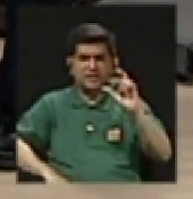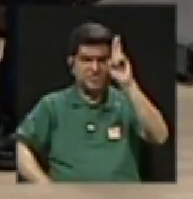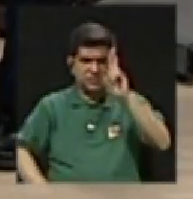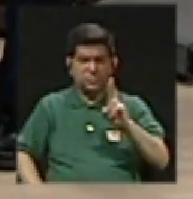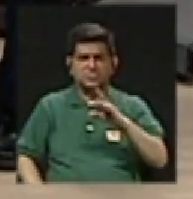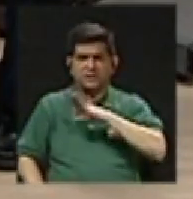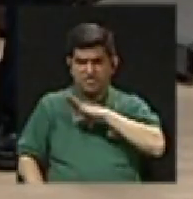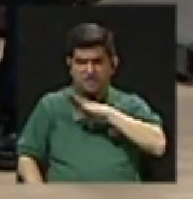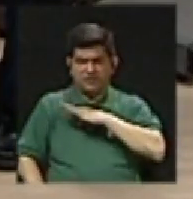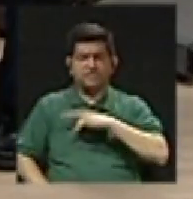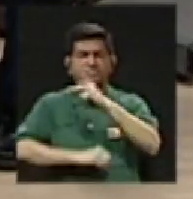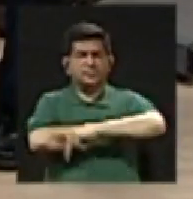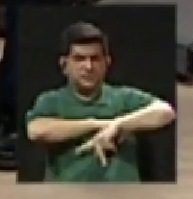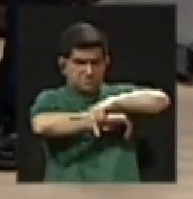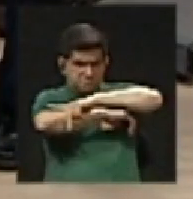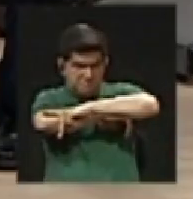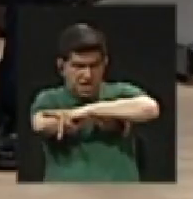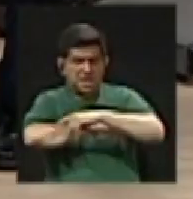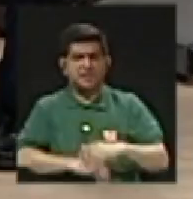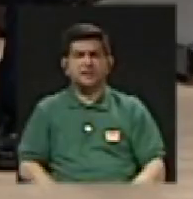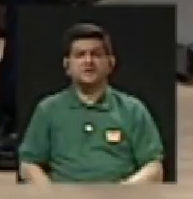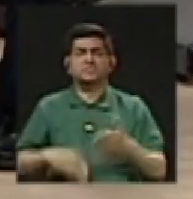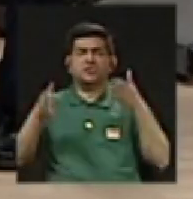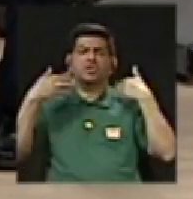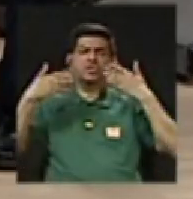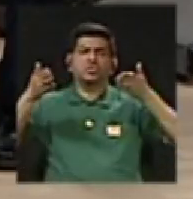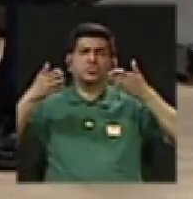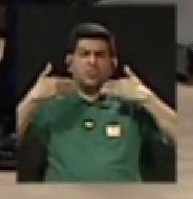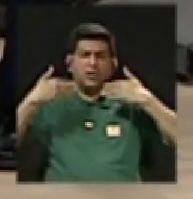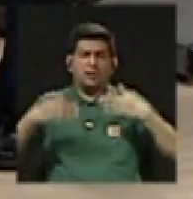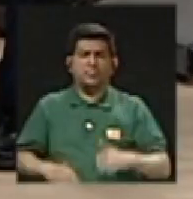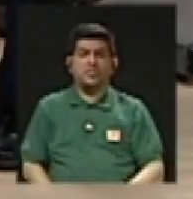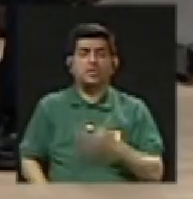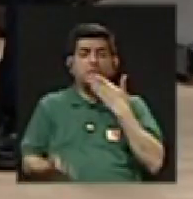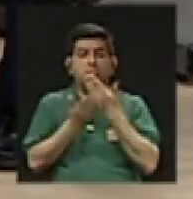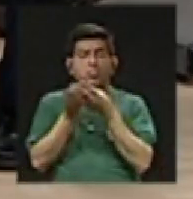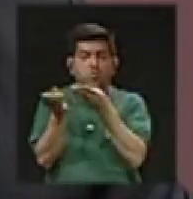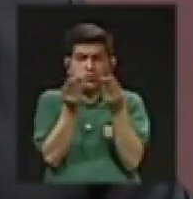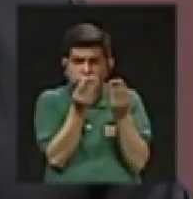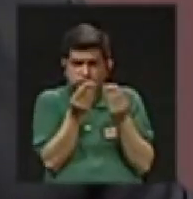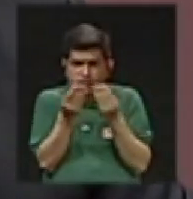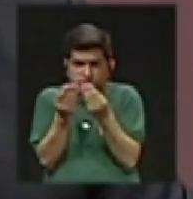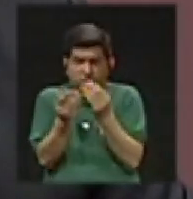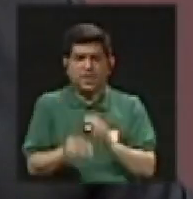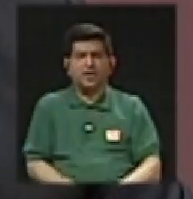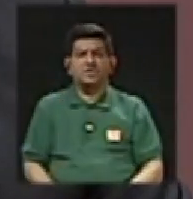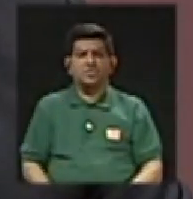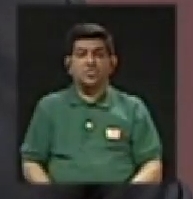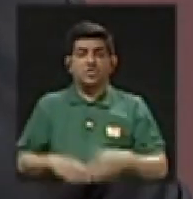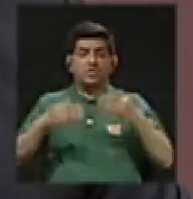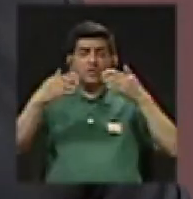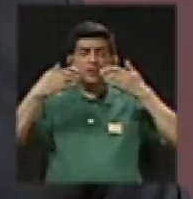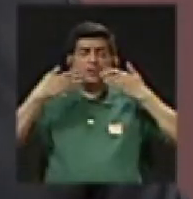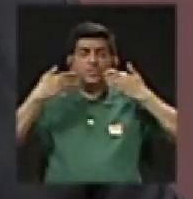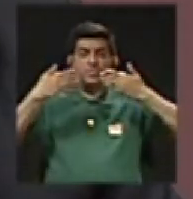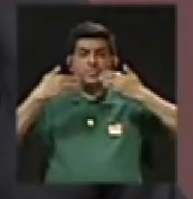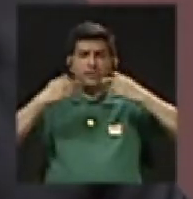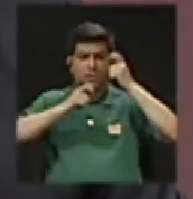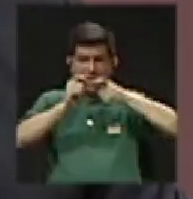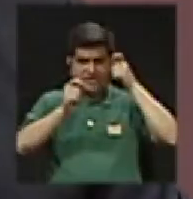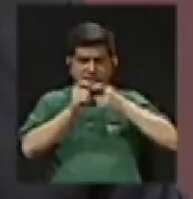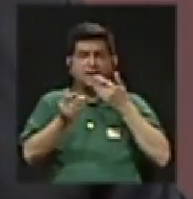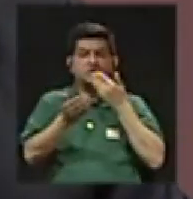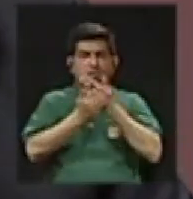por ejemplo, ser un país tropical, con buenos suelos, con un clima específico, con